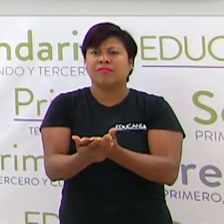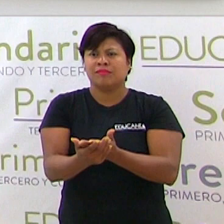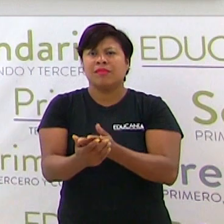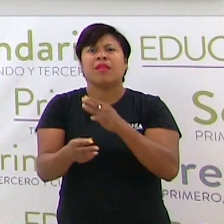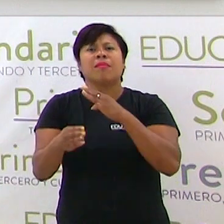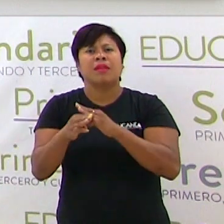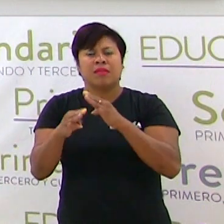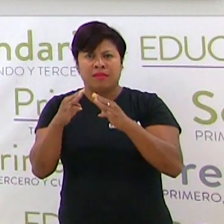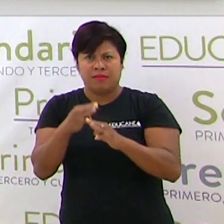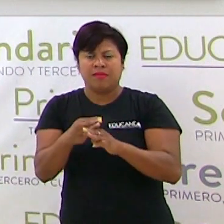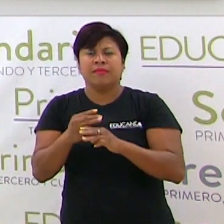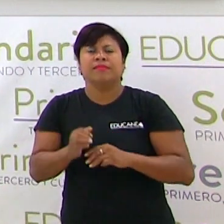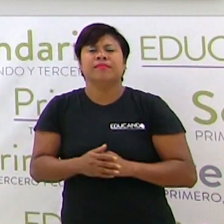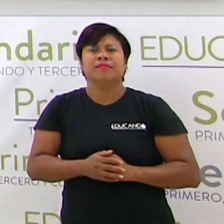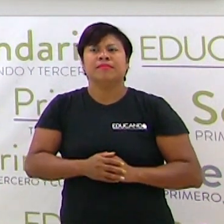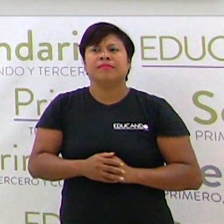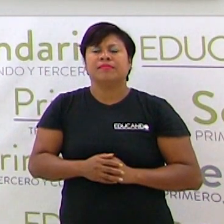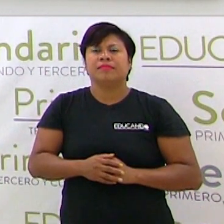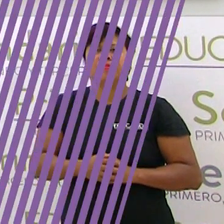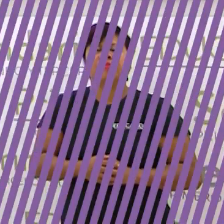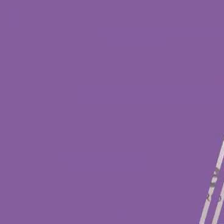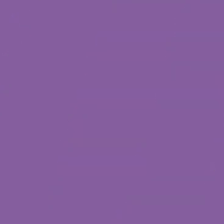de materiales.